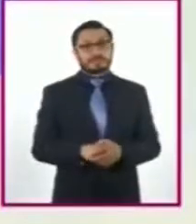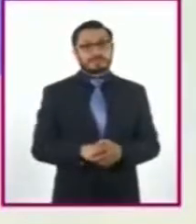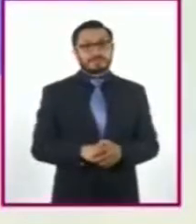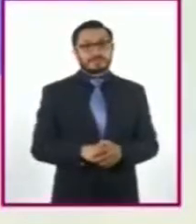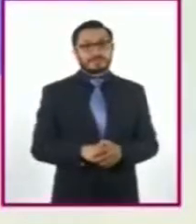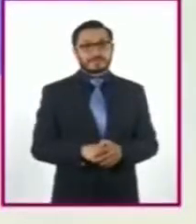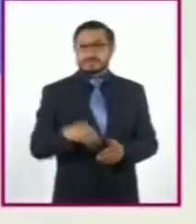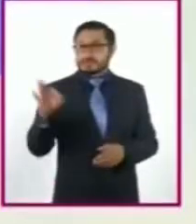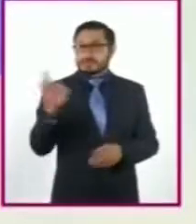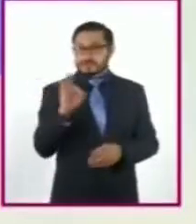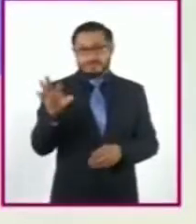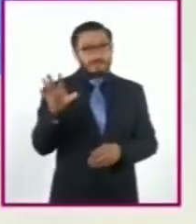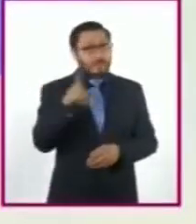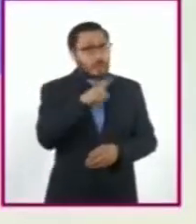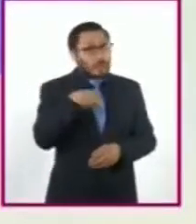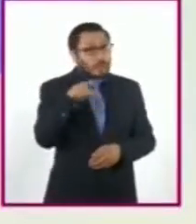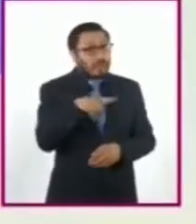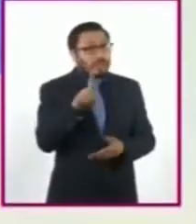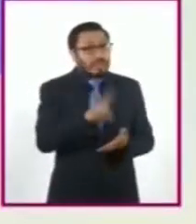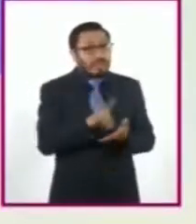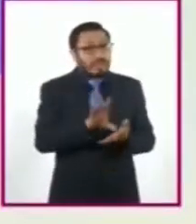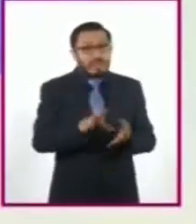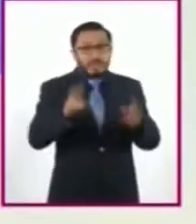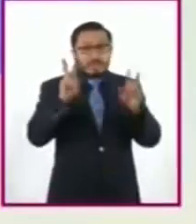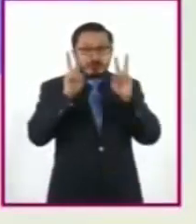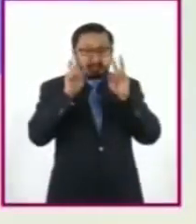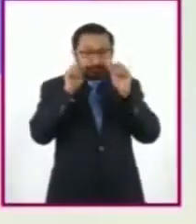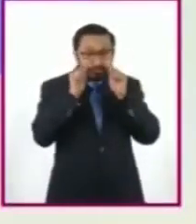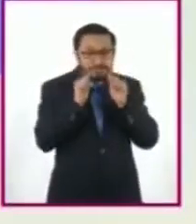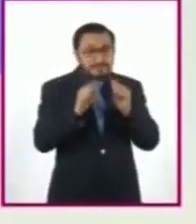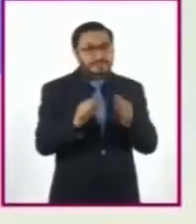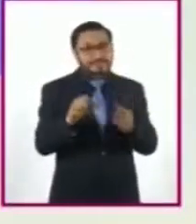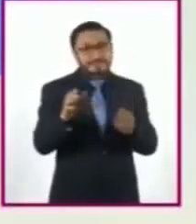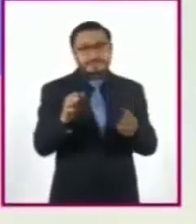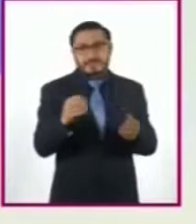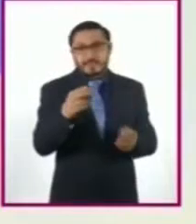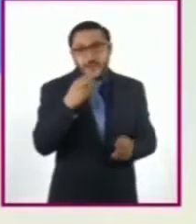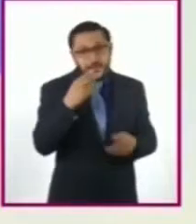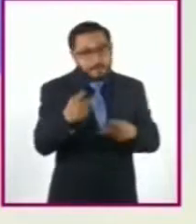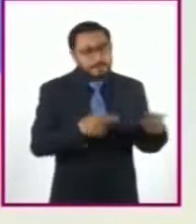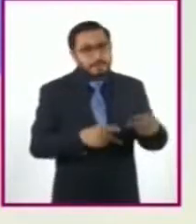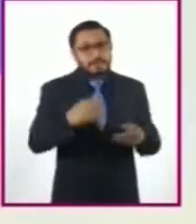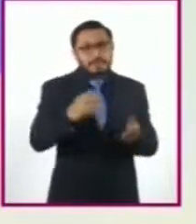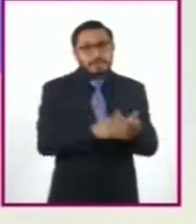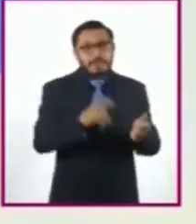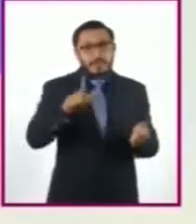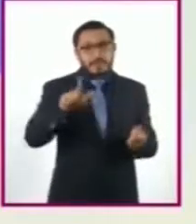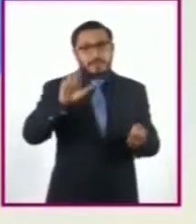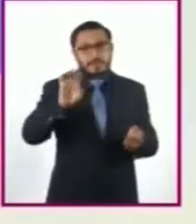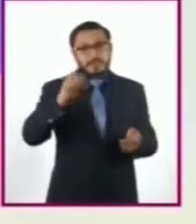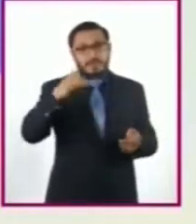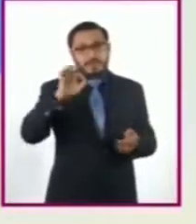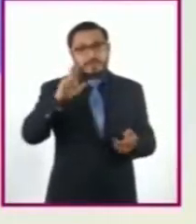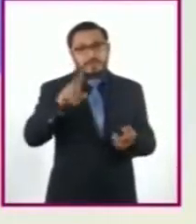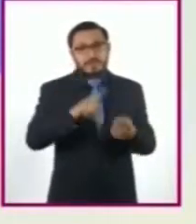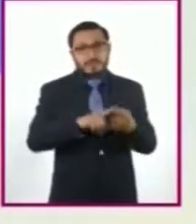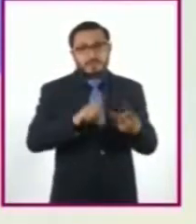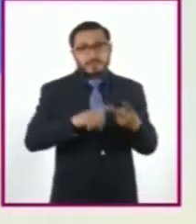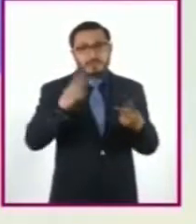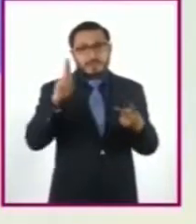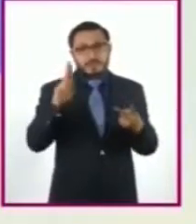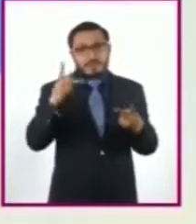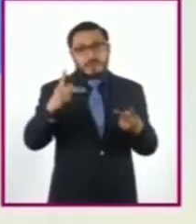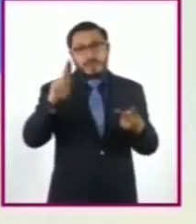Si tienen discapacidad visual, dispongan sus hojas Leyer, punzón y regleta.